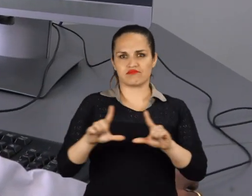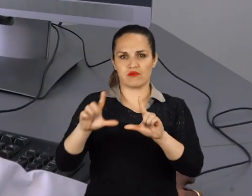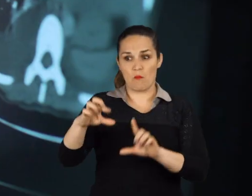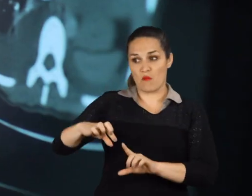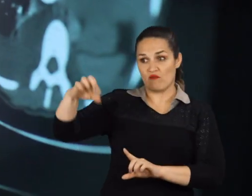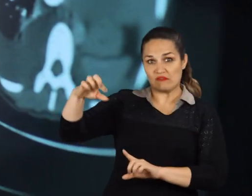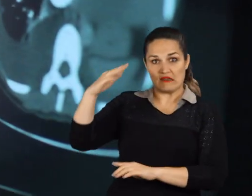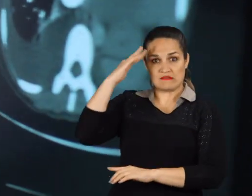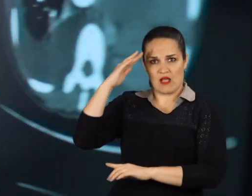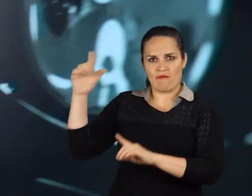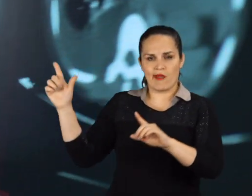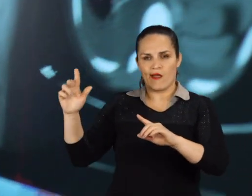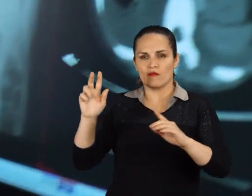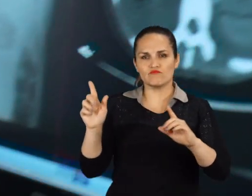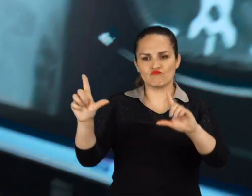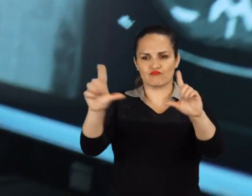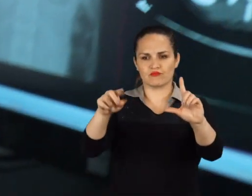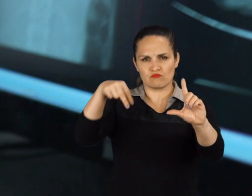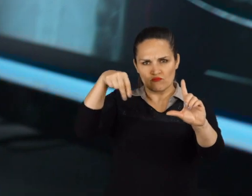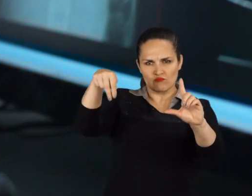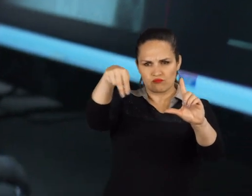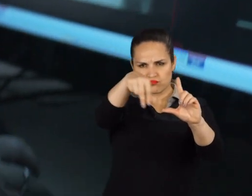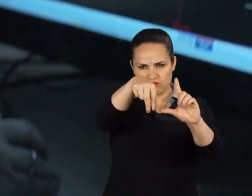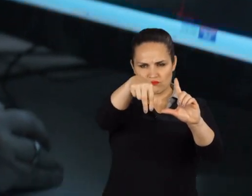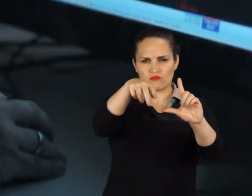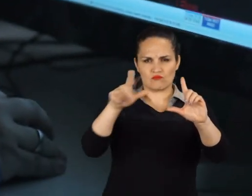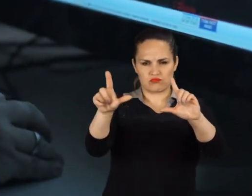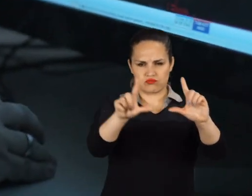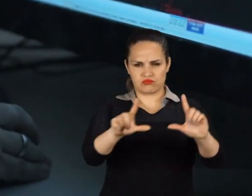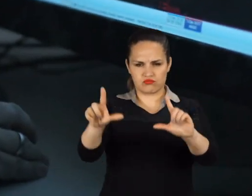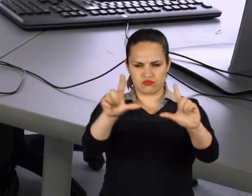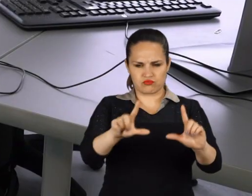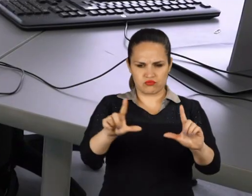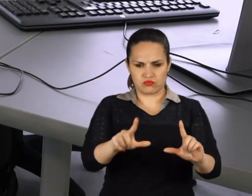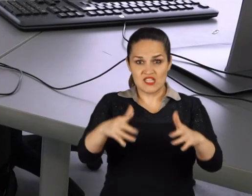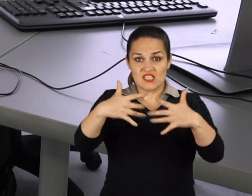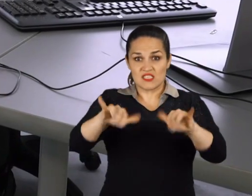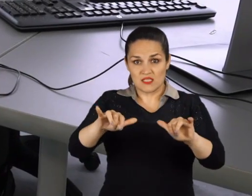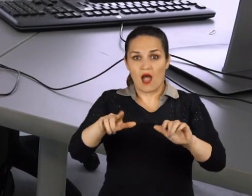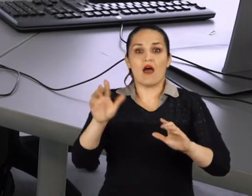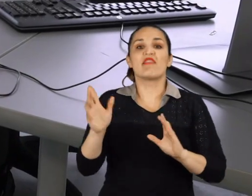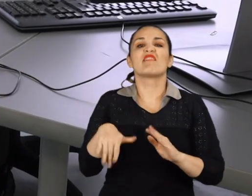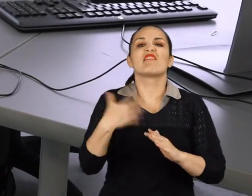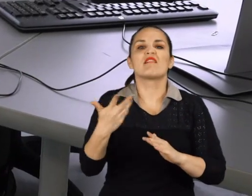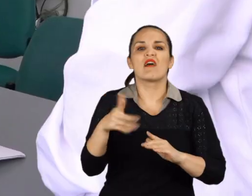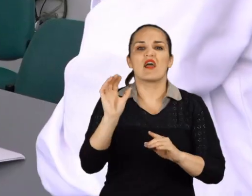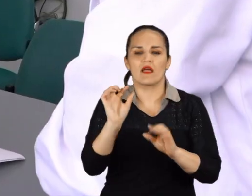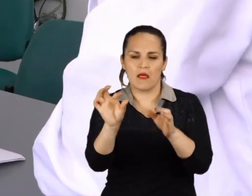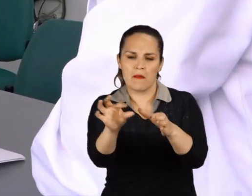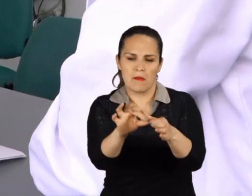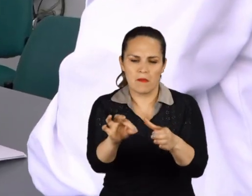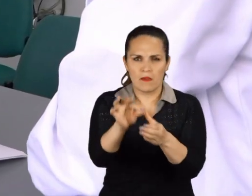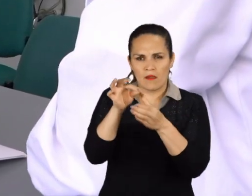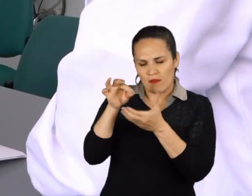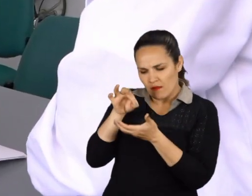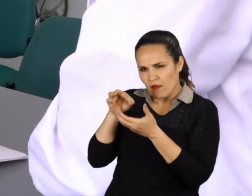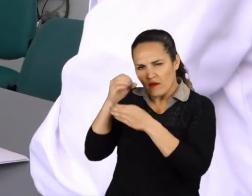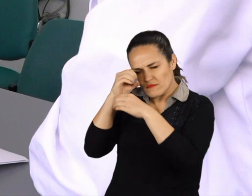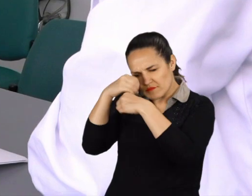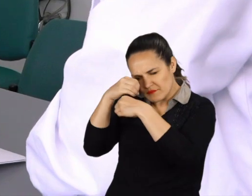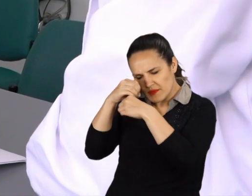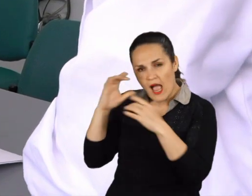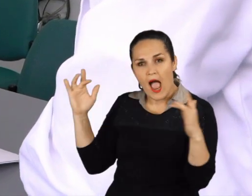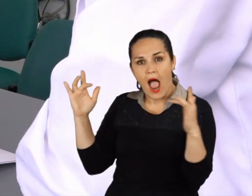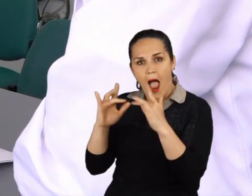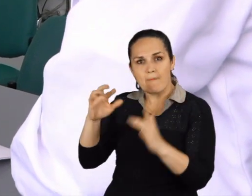musculoesquelética. Después necesita uno hacer el procedimiento, que es una biopsia, y necesita un patólogo con experiencia, un patólogo oncólogo que tenga